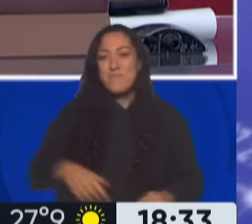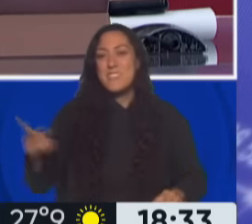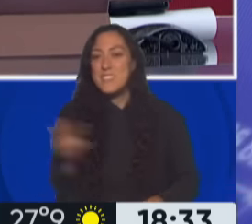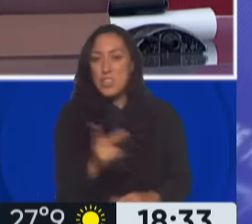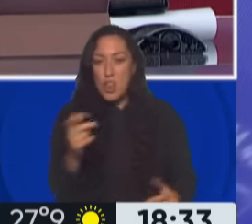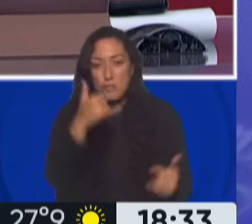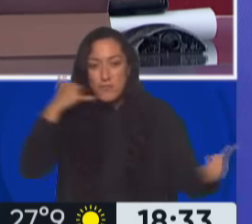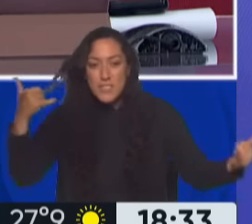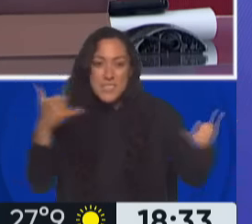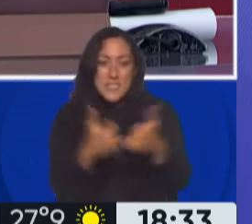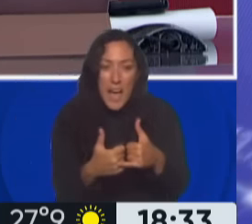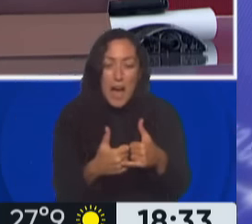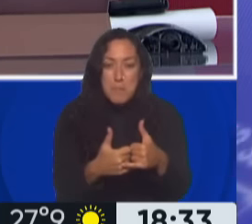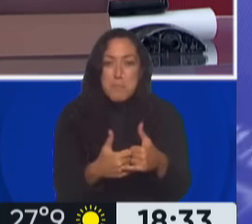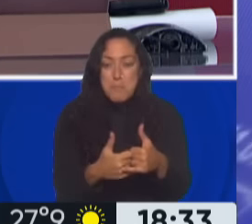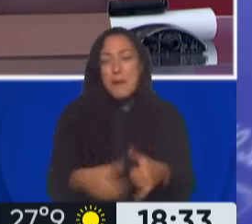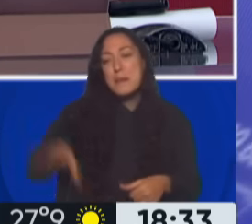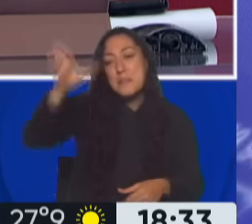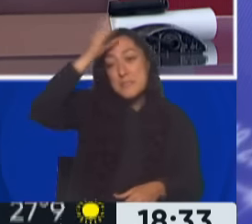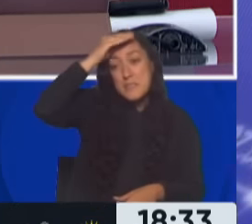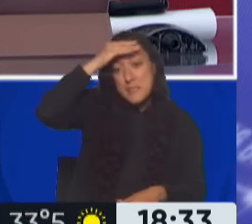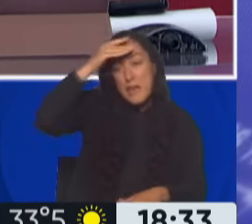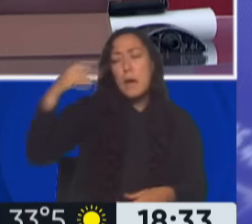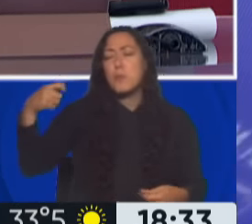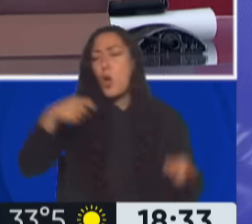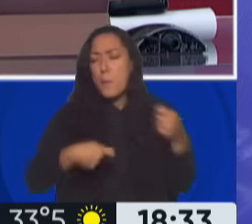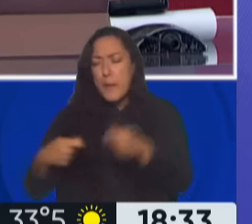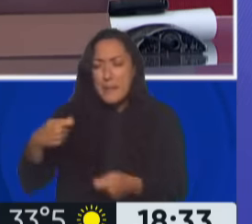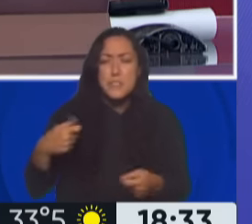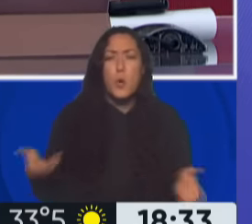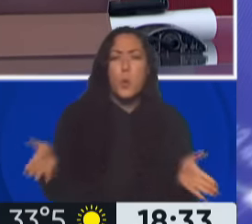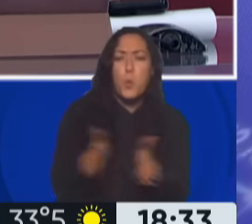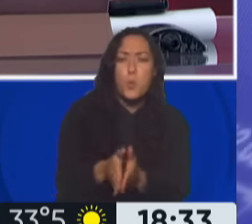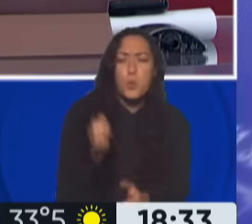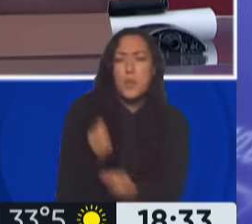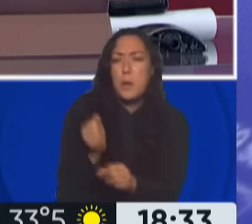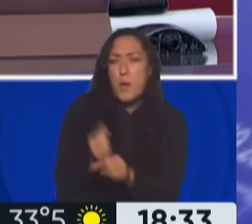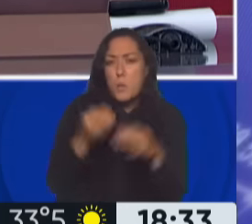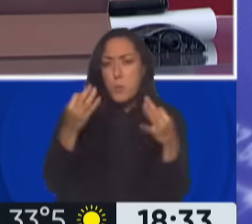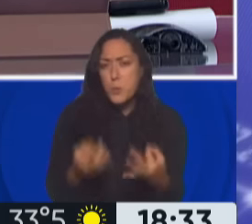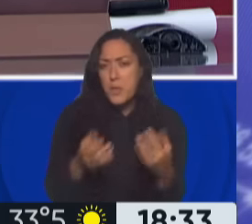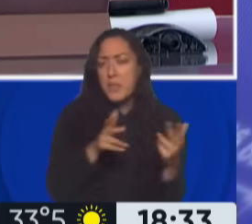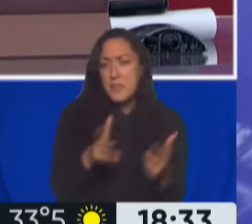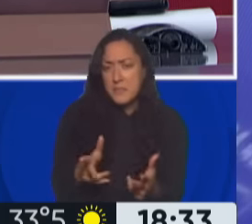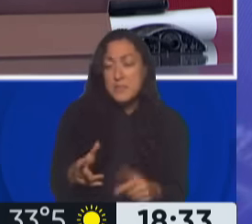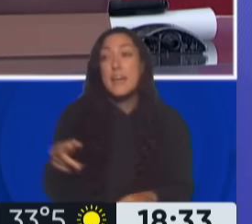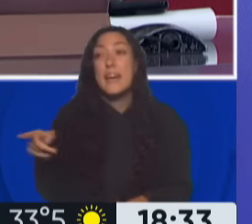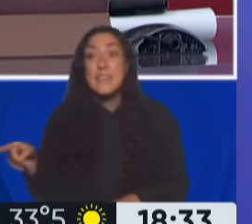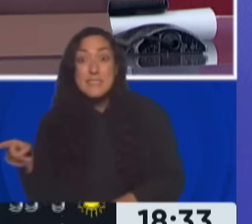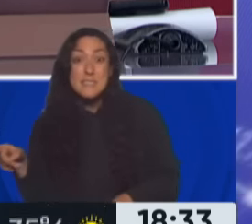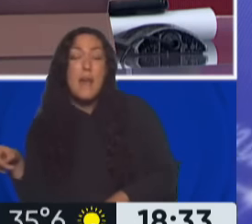telefónico que Trump habló, dijo que estaban cooperando, que estaban trabajando muy bien con Delcy Rodríguez, y Delcy Rodríguez a su vez que